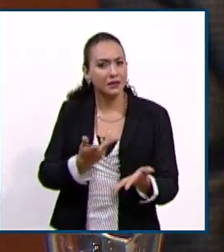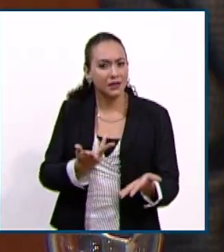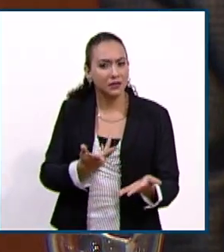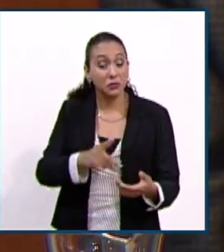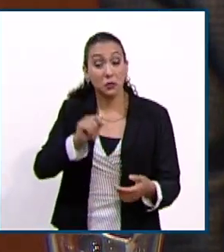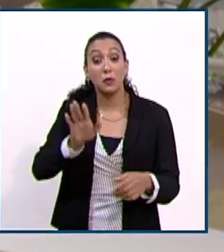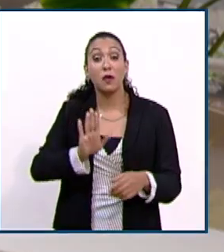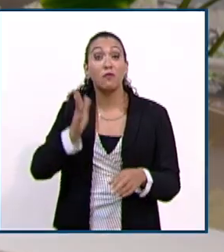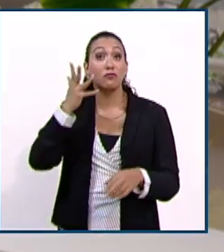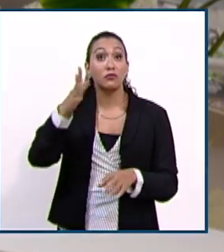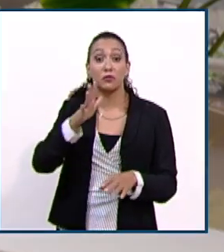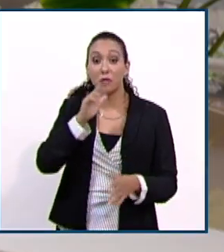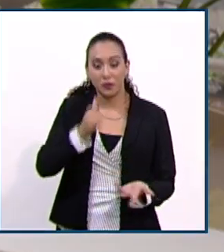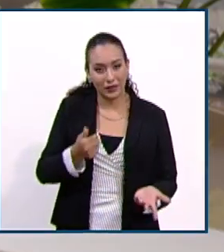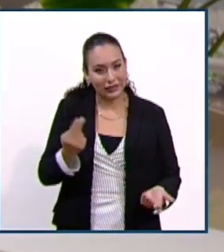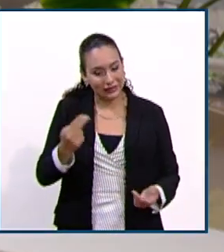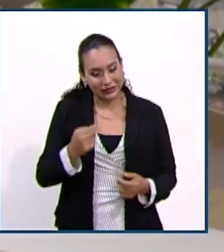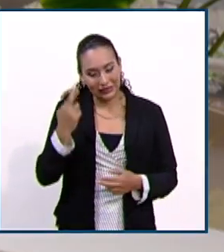replantearlo.